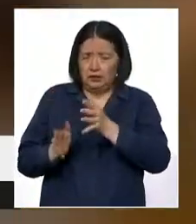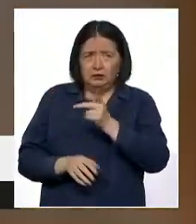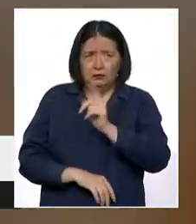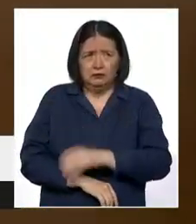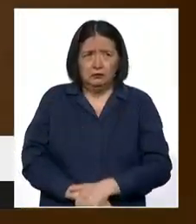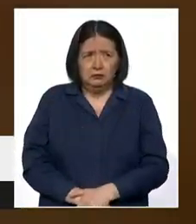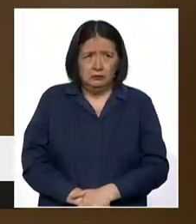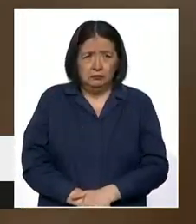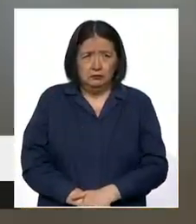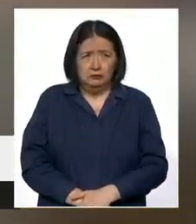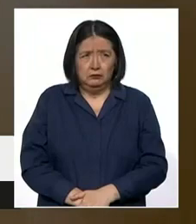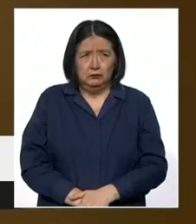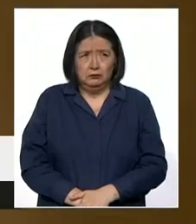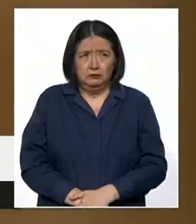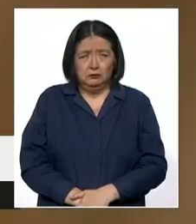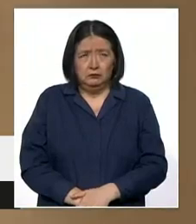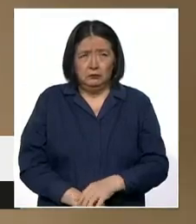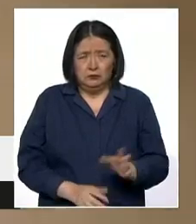¡Animal!